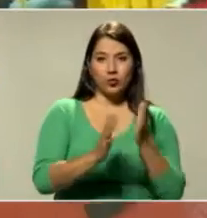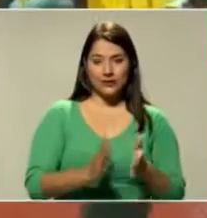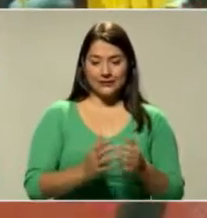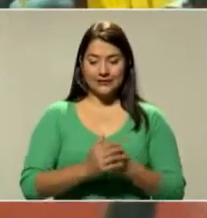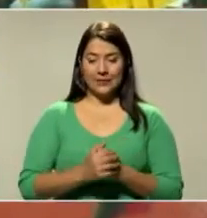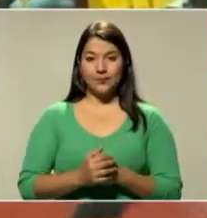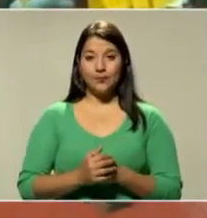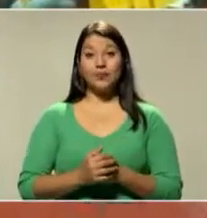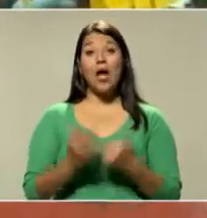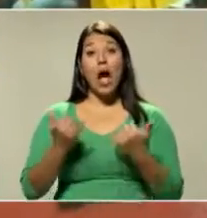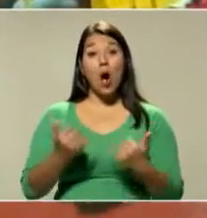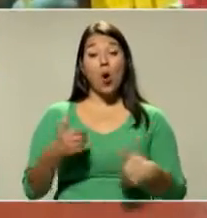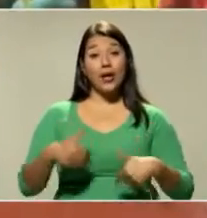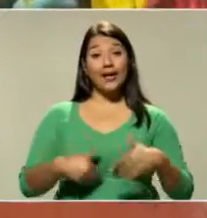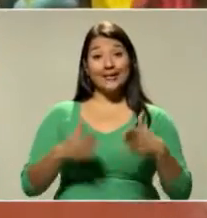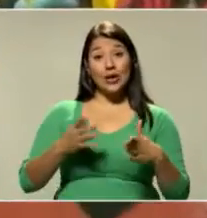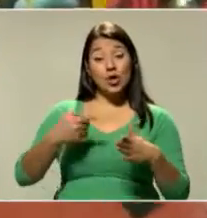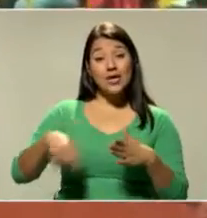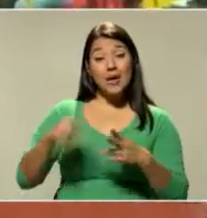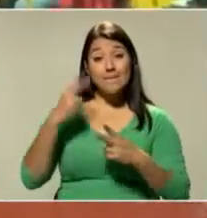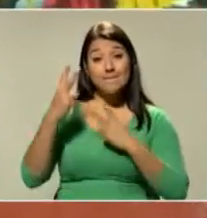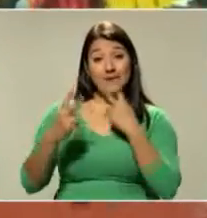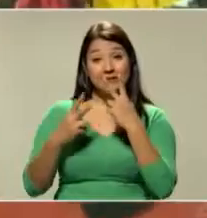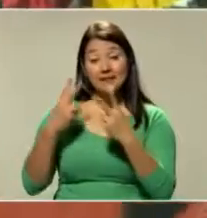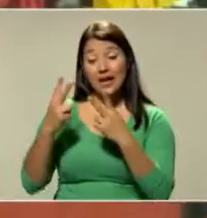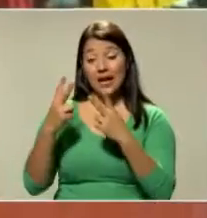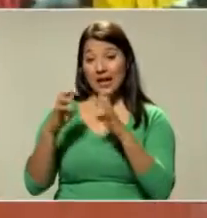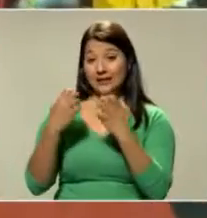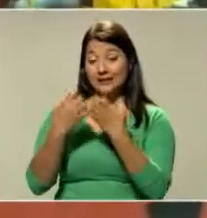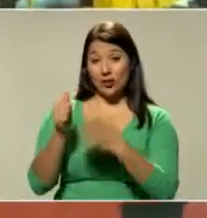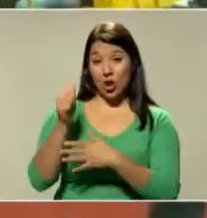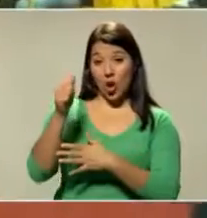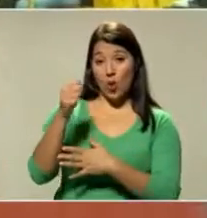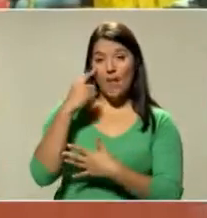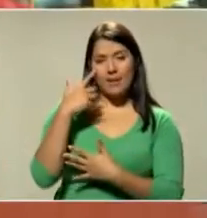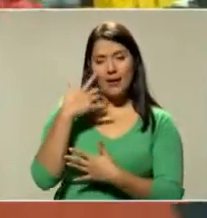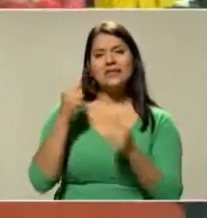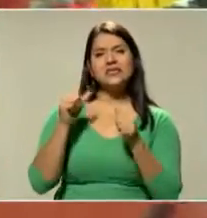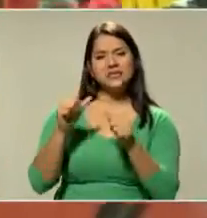José Giacone ahora visitará la Catedral del Fútbol con la consigna de mantener el arco en cero.